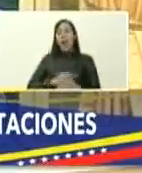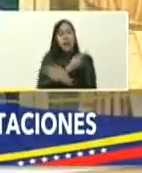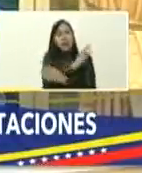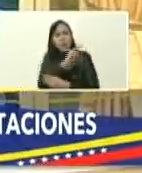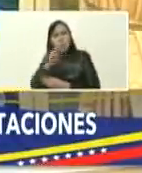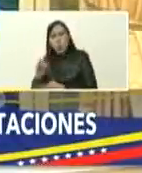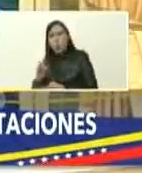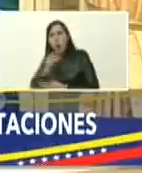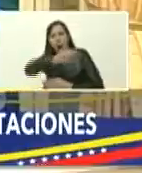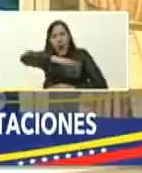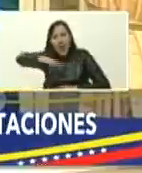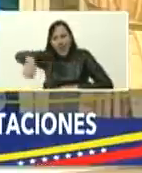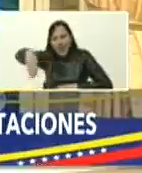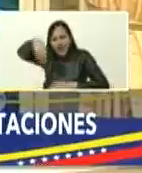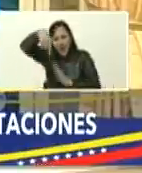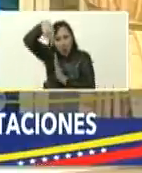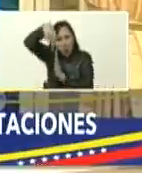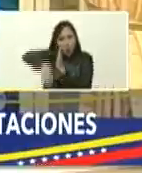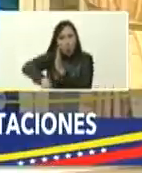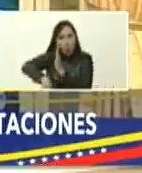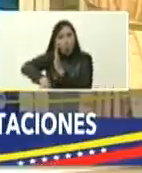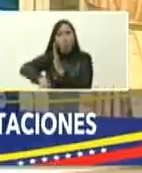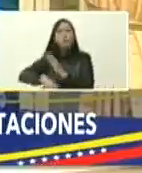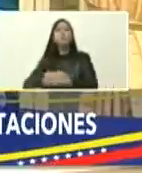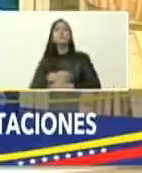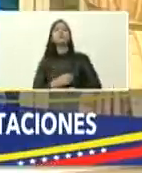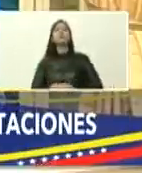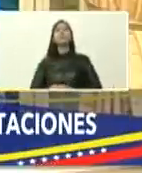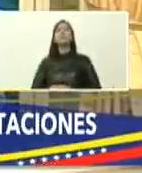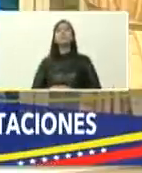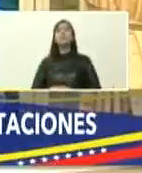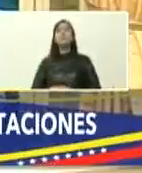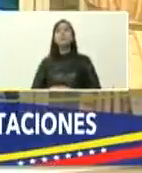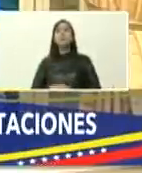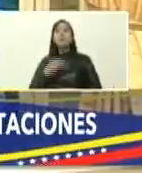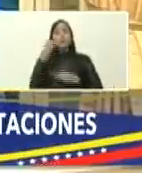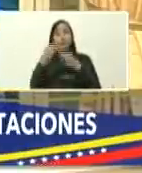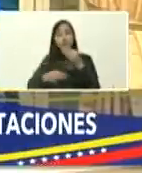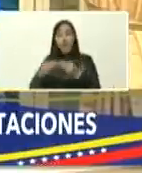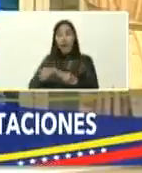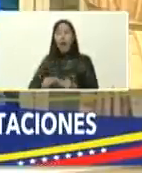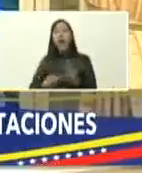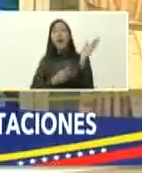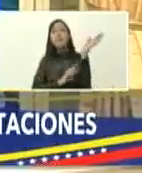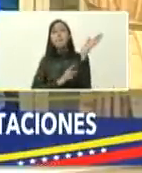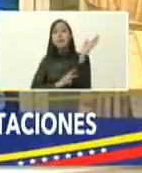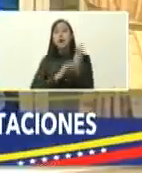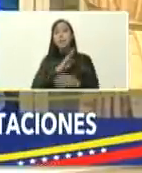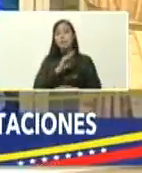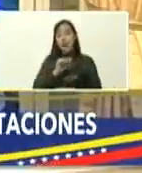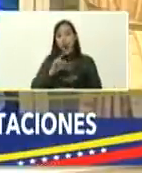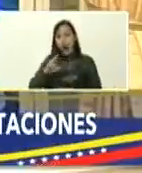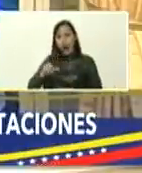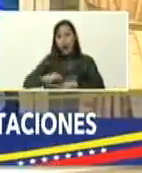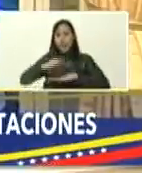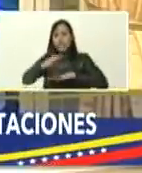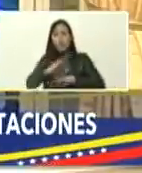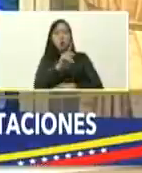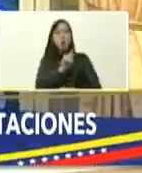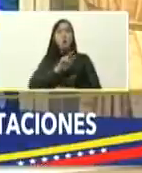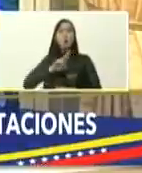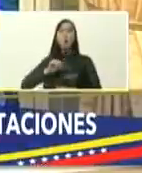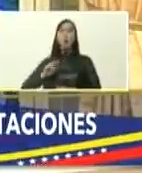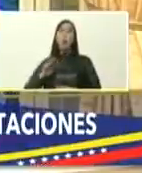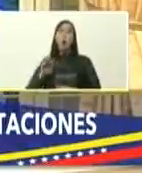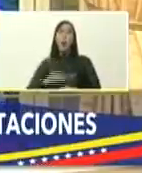para la exportación en el sector El Guamache. Allá en la parroquia Los Varales, municipio Tubores,